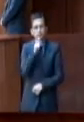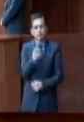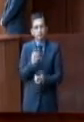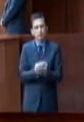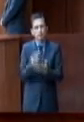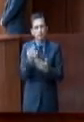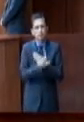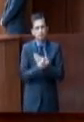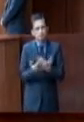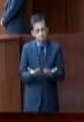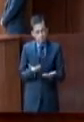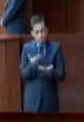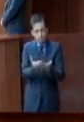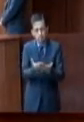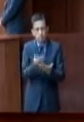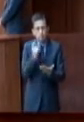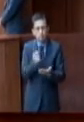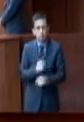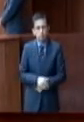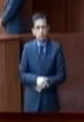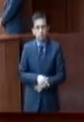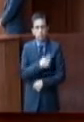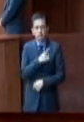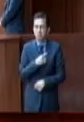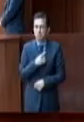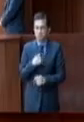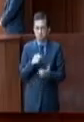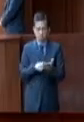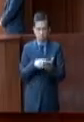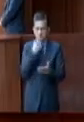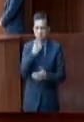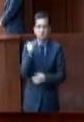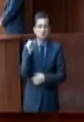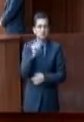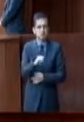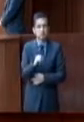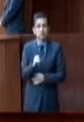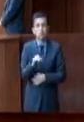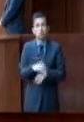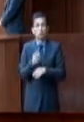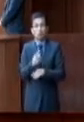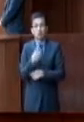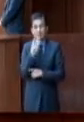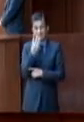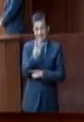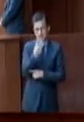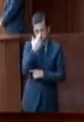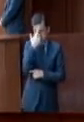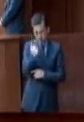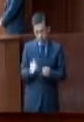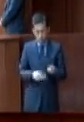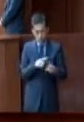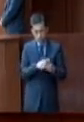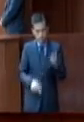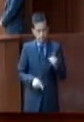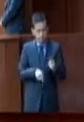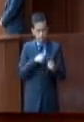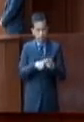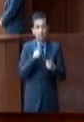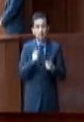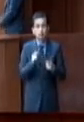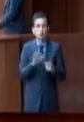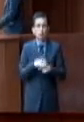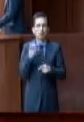se propone establecer que si por tres razones fundamentalmente la primera es porque se refiere a actividad